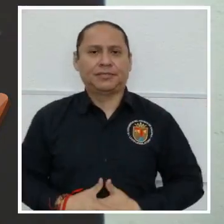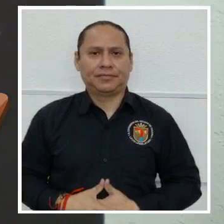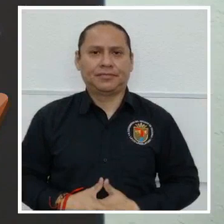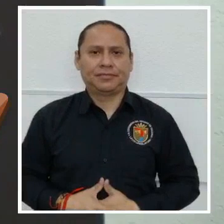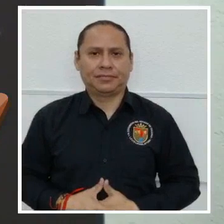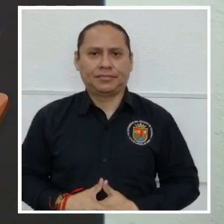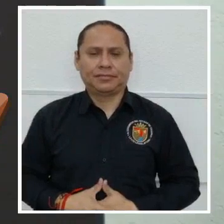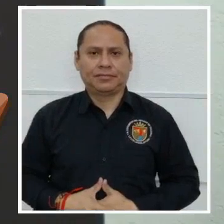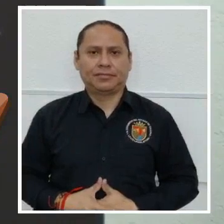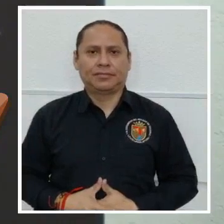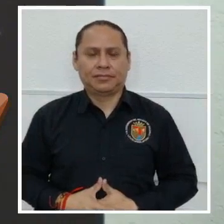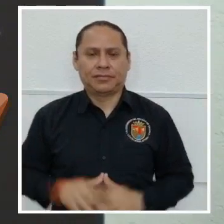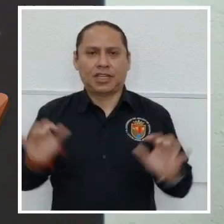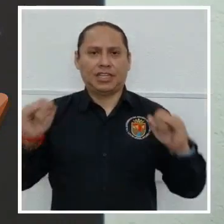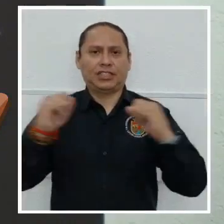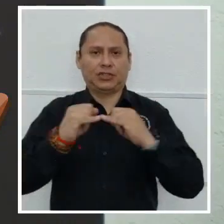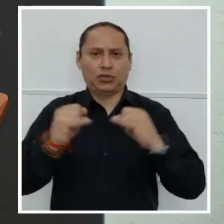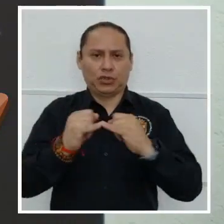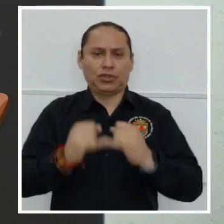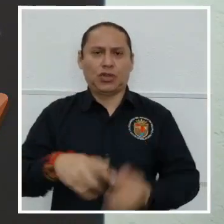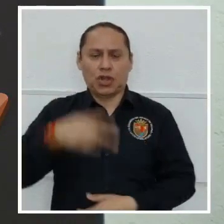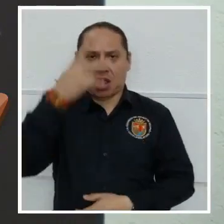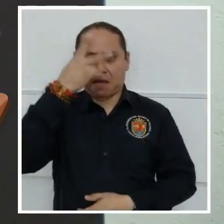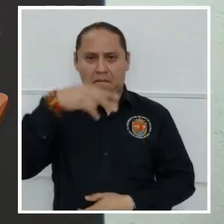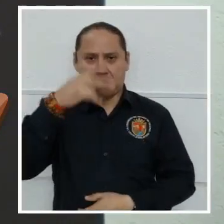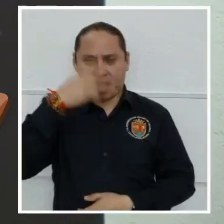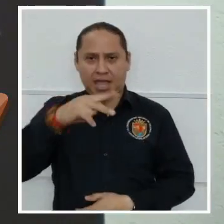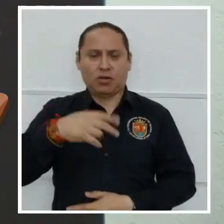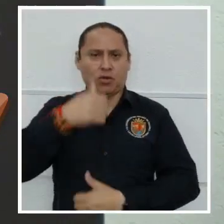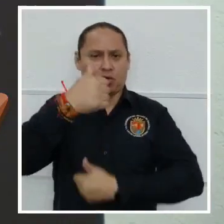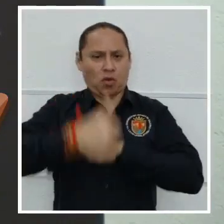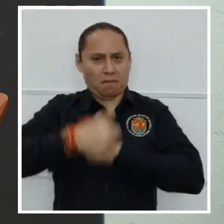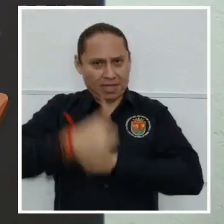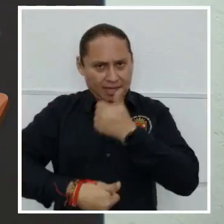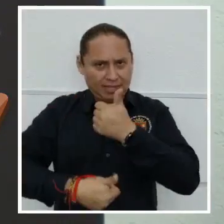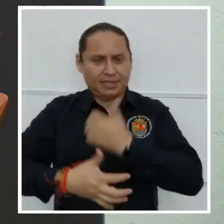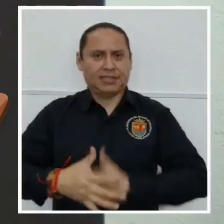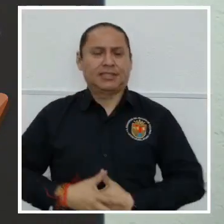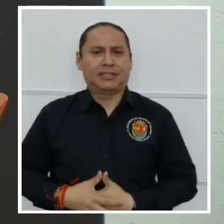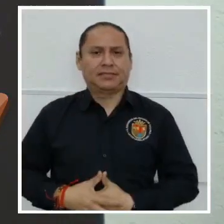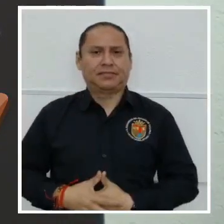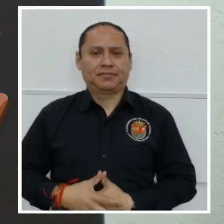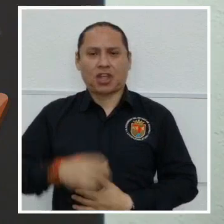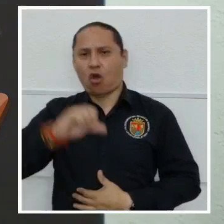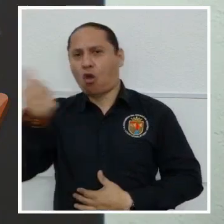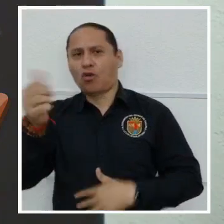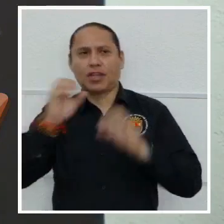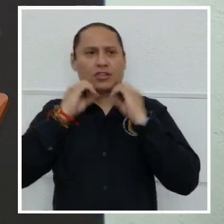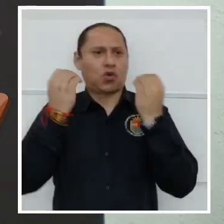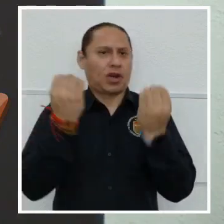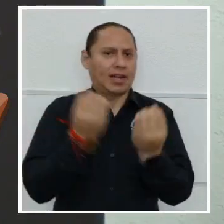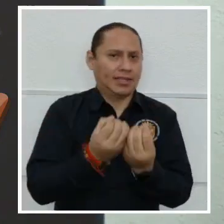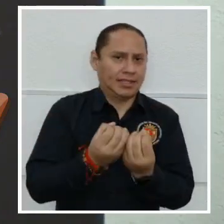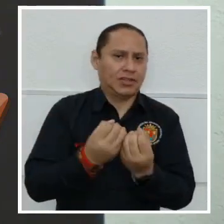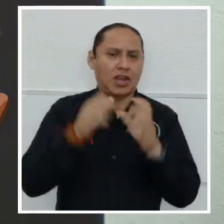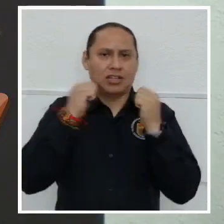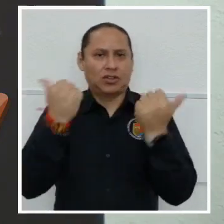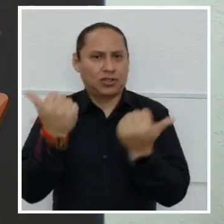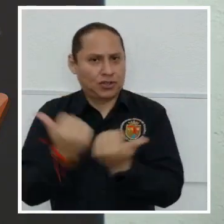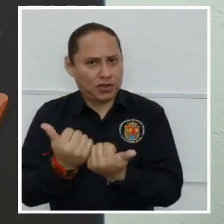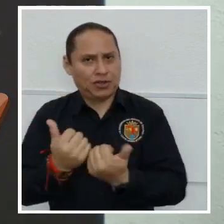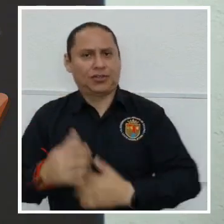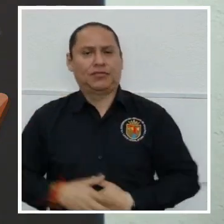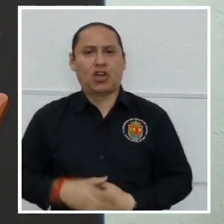nacional el Instituto Mexicano de la competitividad otras organizaciones la